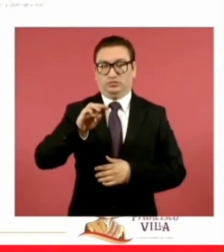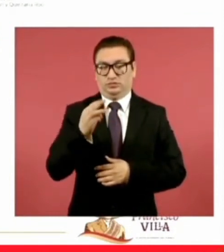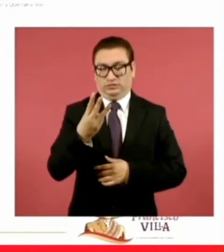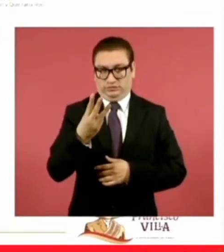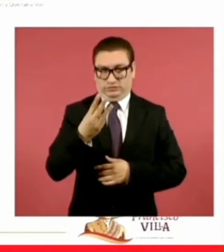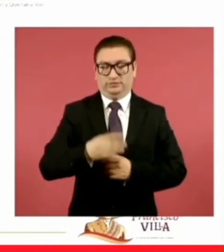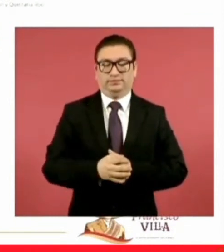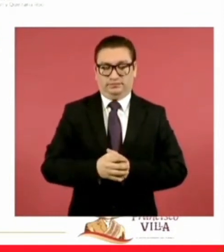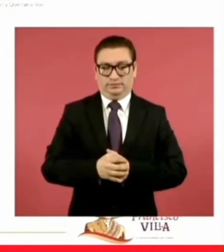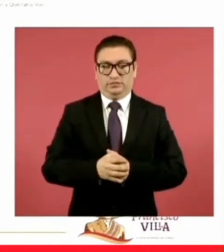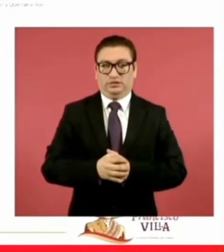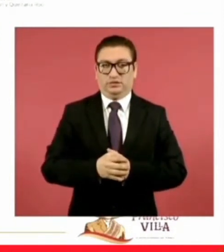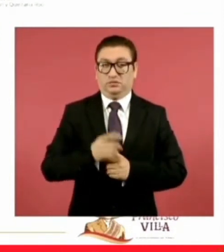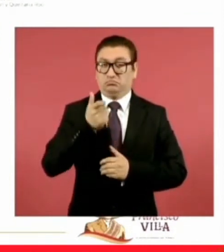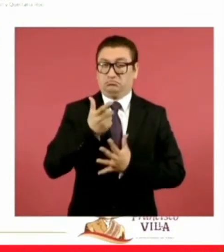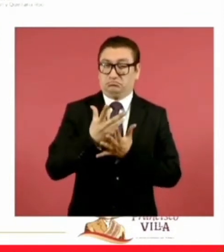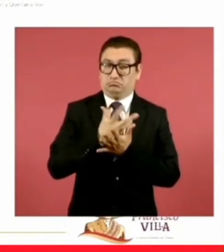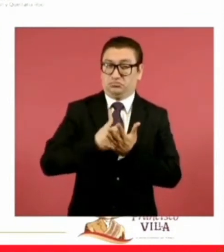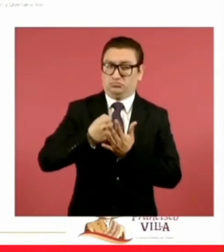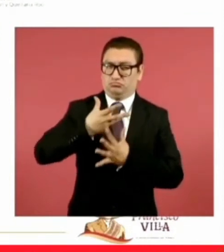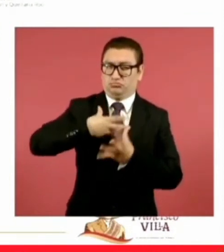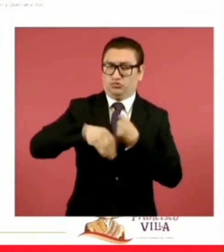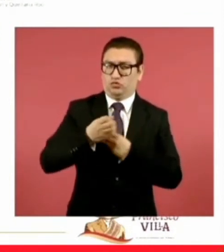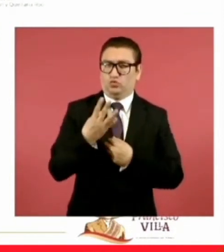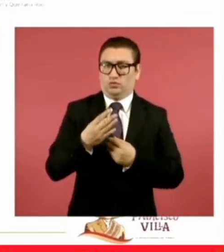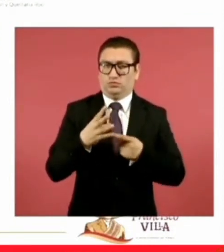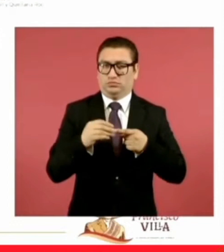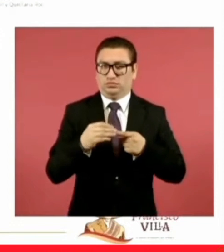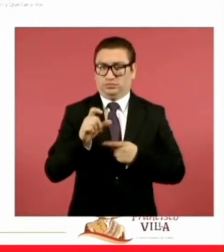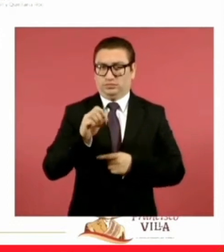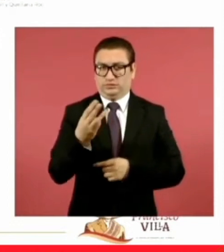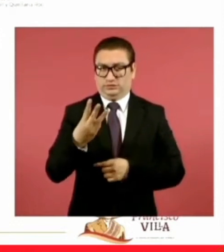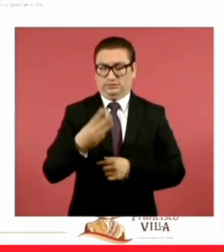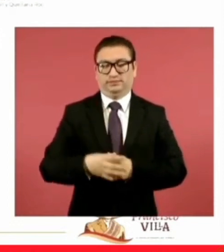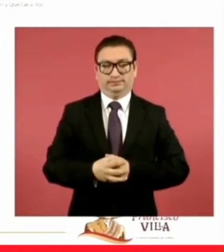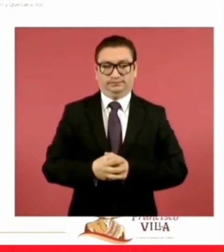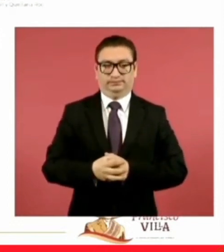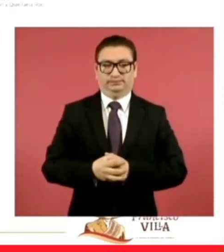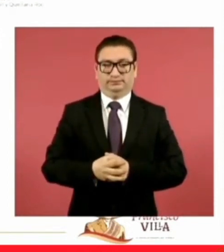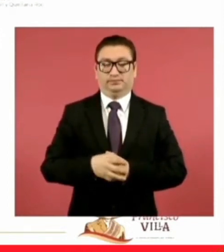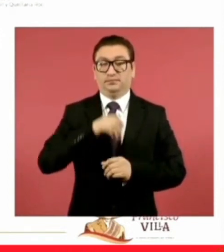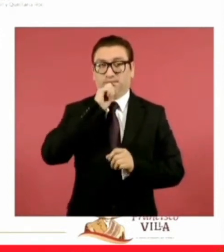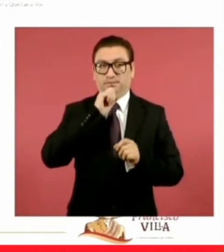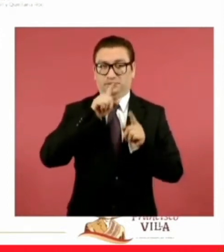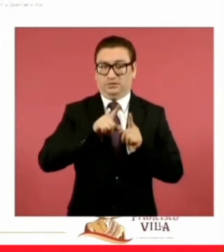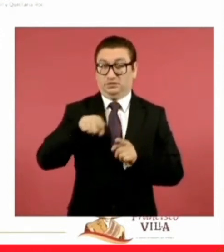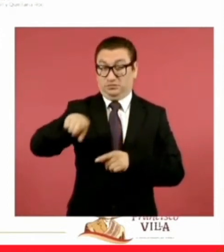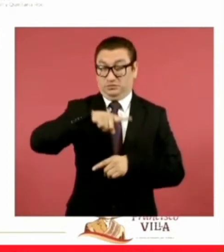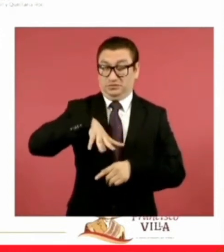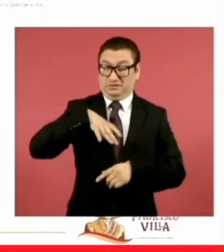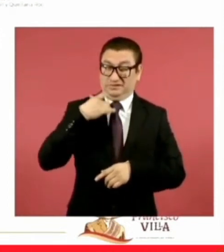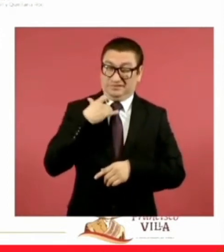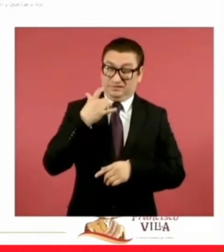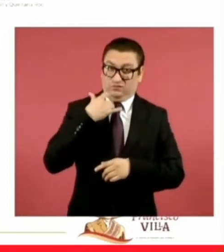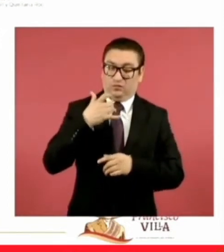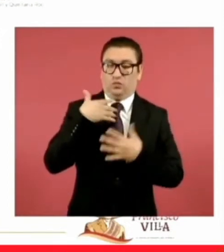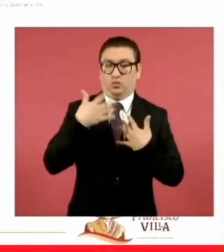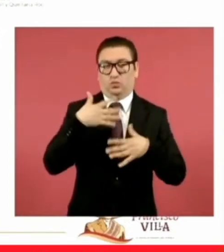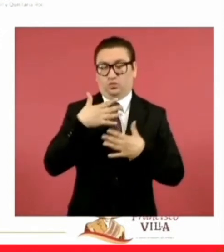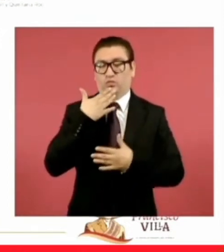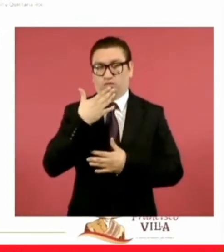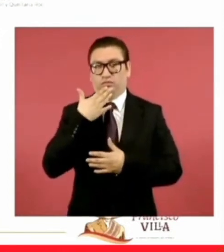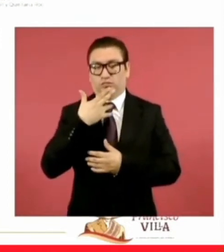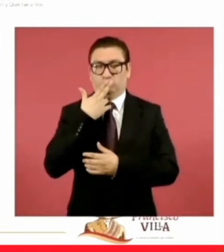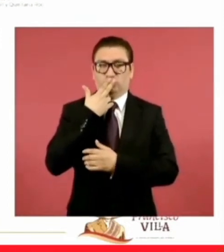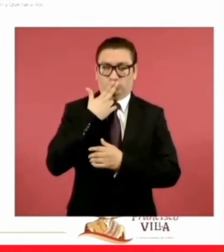$20.93 y obteniendo una ganancia de 23 centavos. También un esfuerzo considerable que vamos a estar tomando en